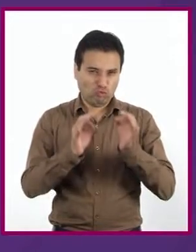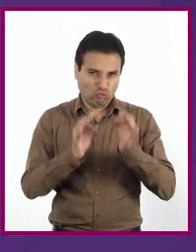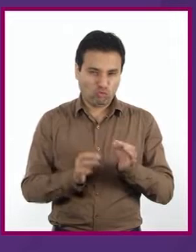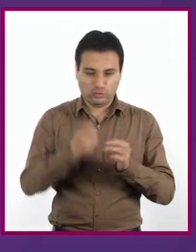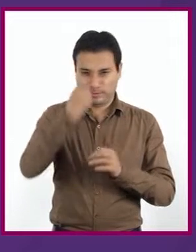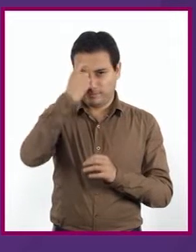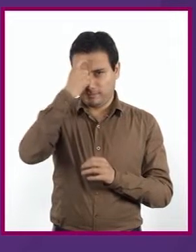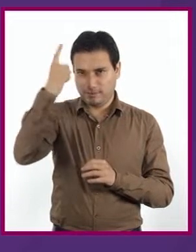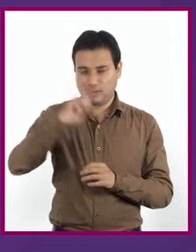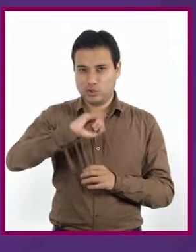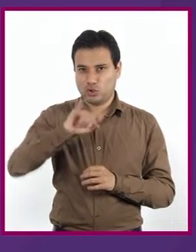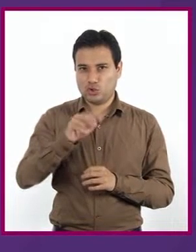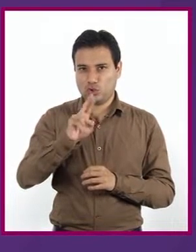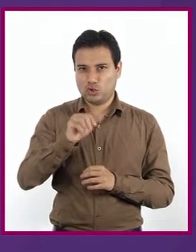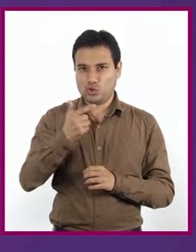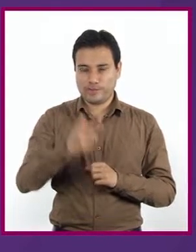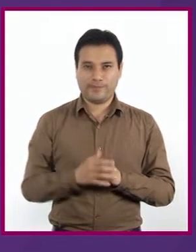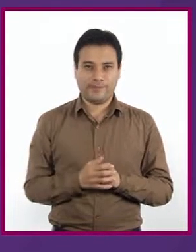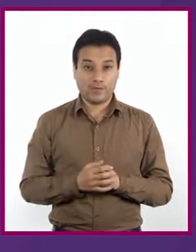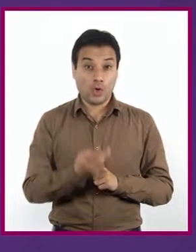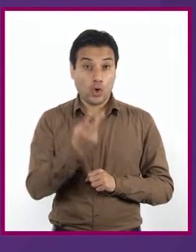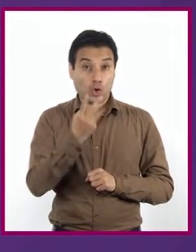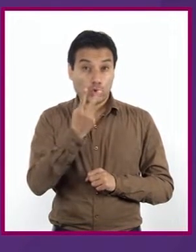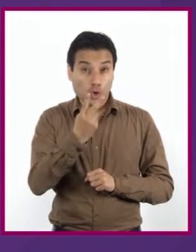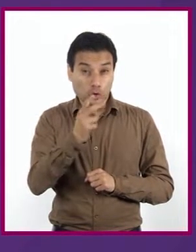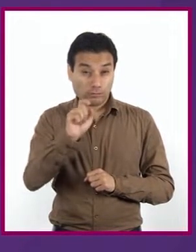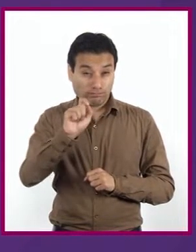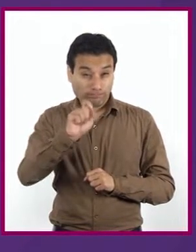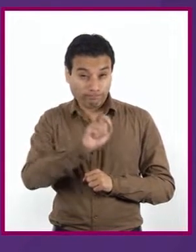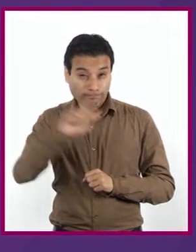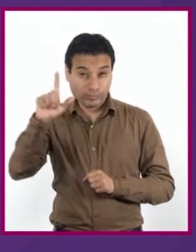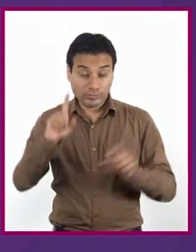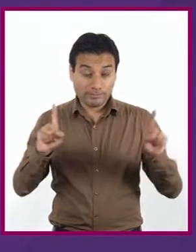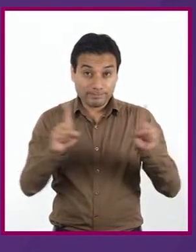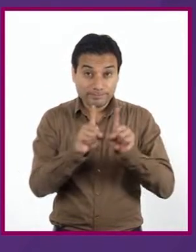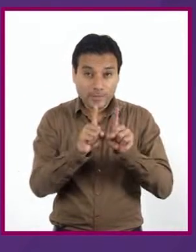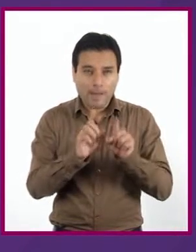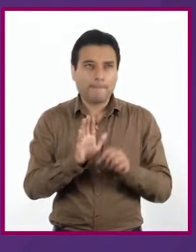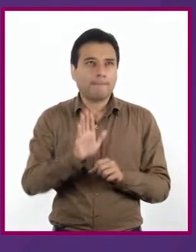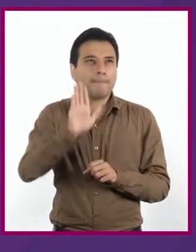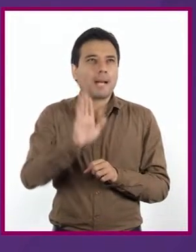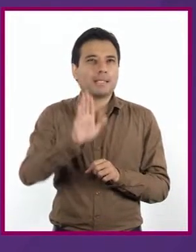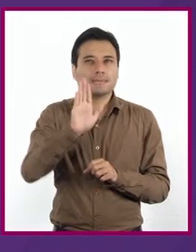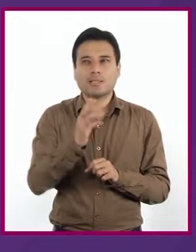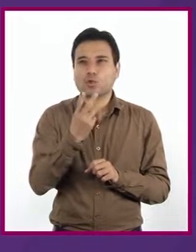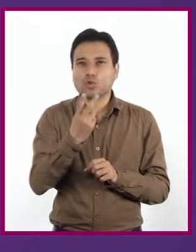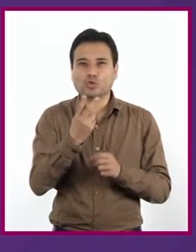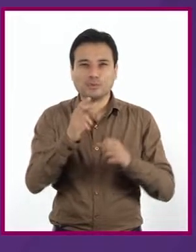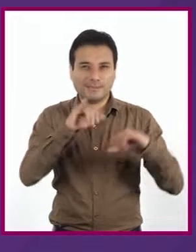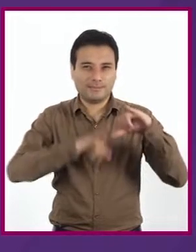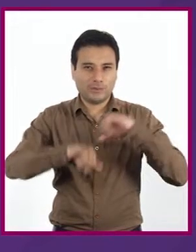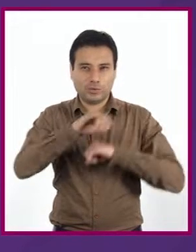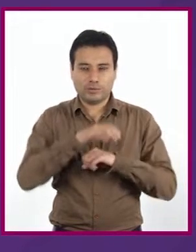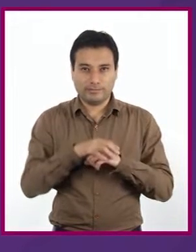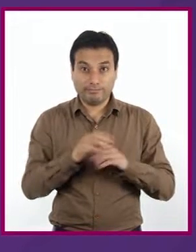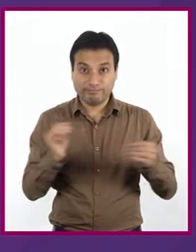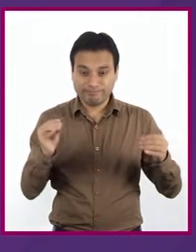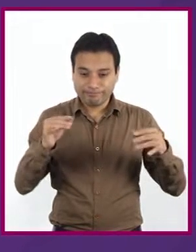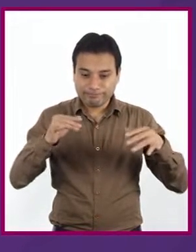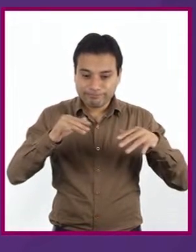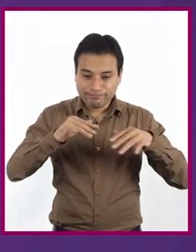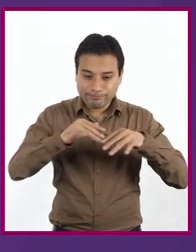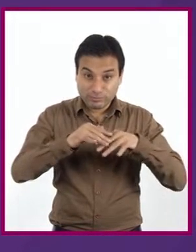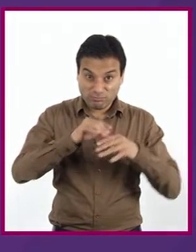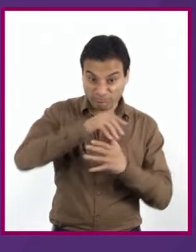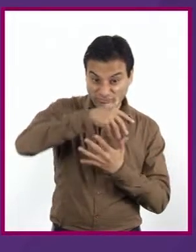El encuentro de dos personalidades es como el contacto de dos sustancias químicas. Si hay alguna reacción,